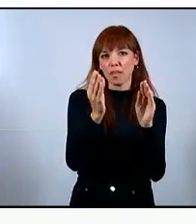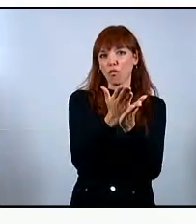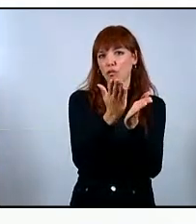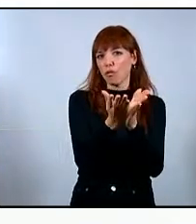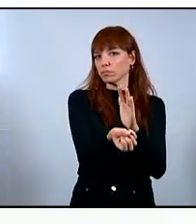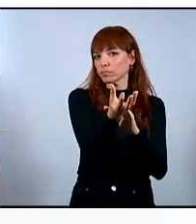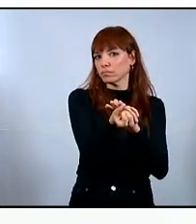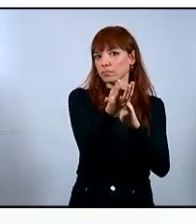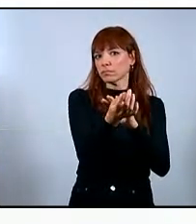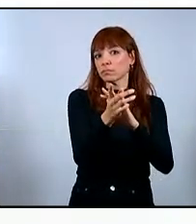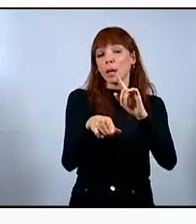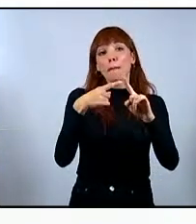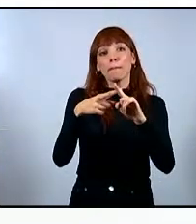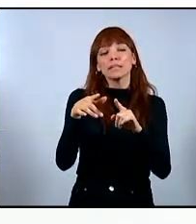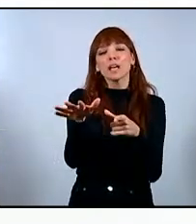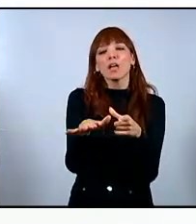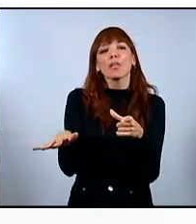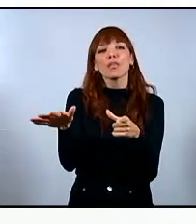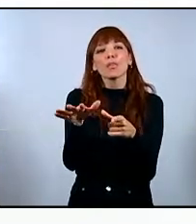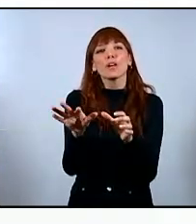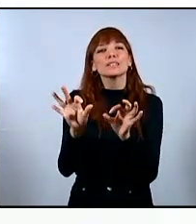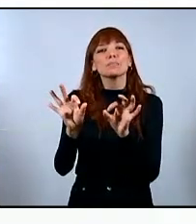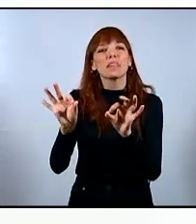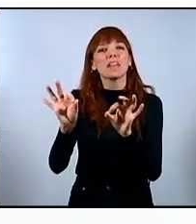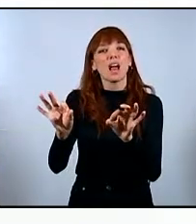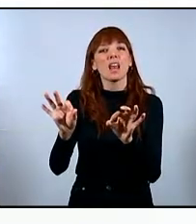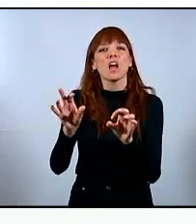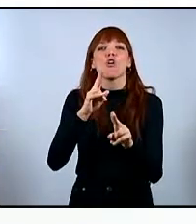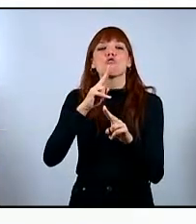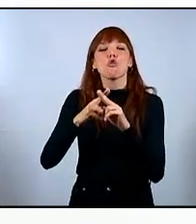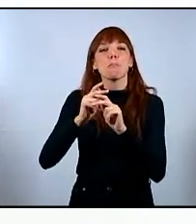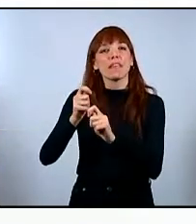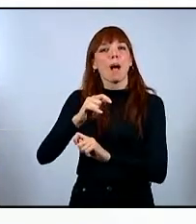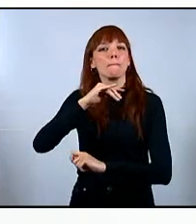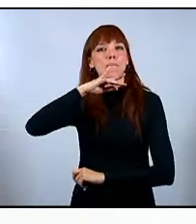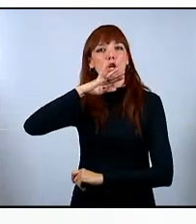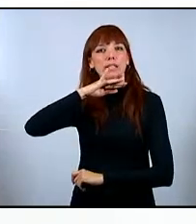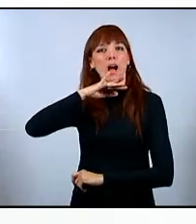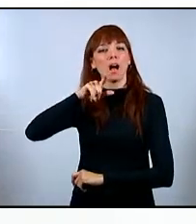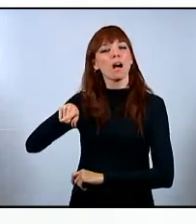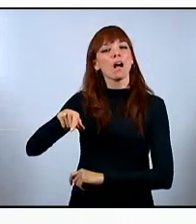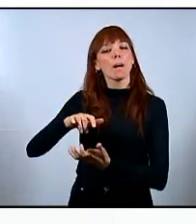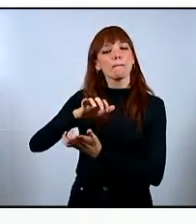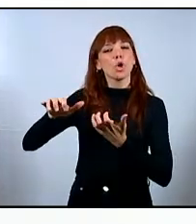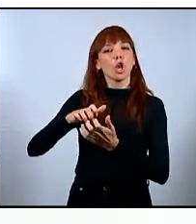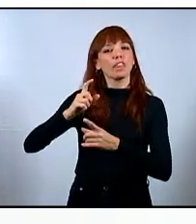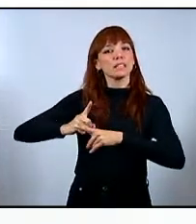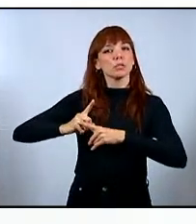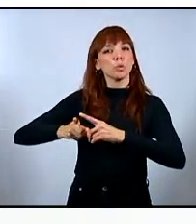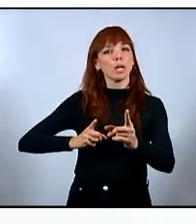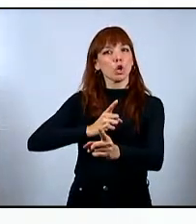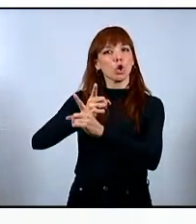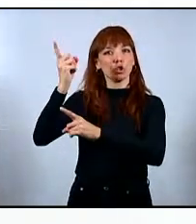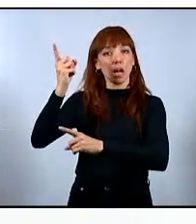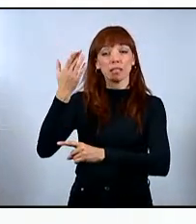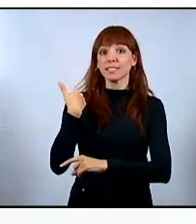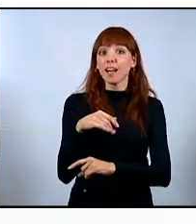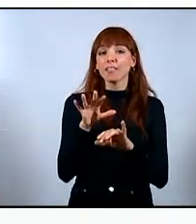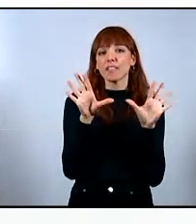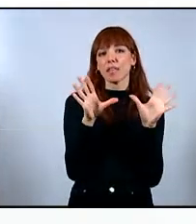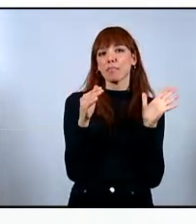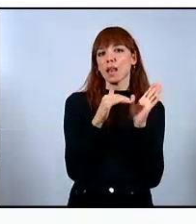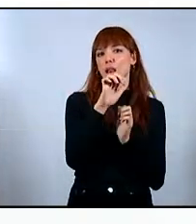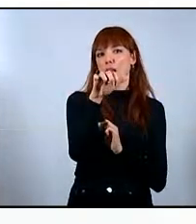puntos violetas contra la violencia sexual. Y para ello ya hemos ampliado en 900.000 euros los recursos